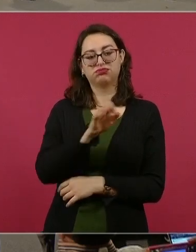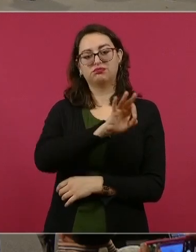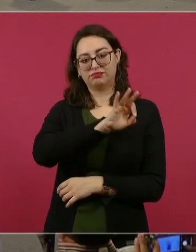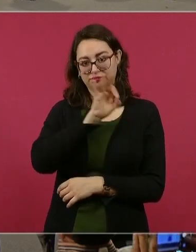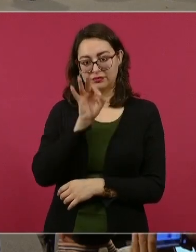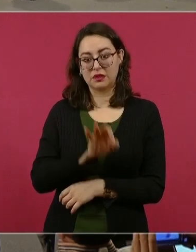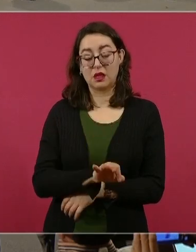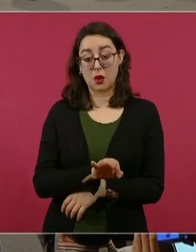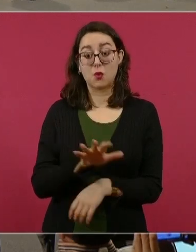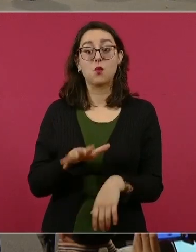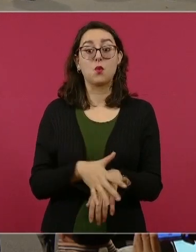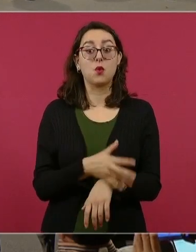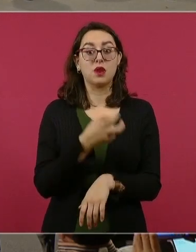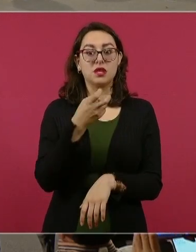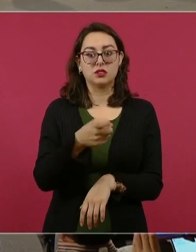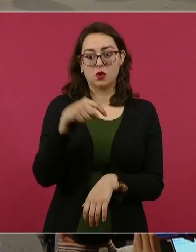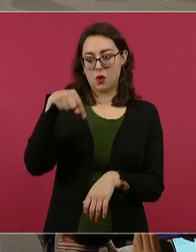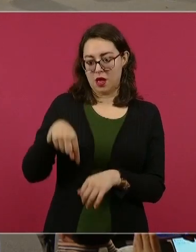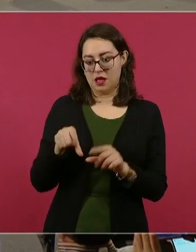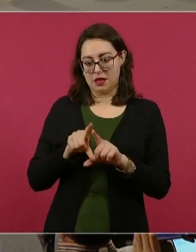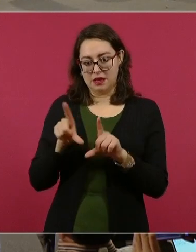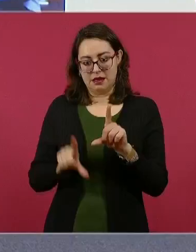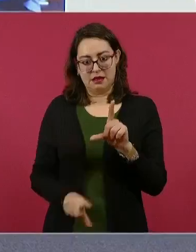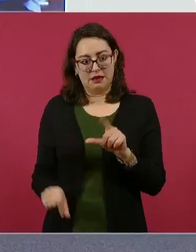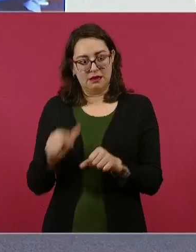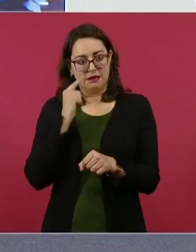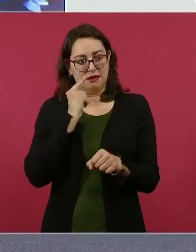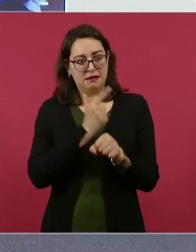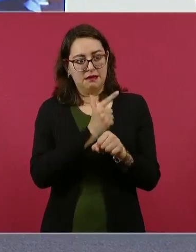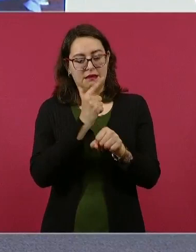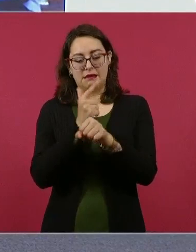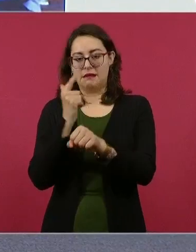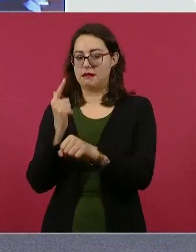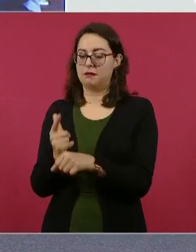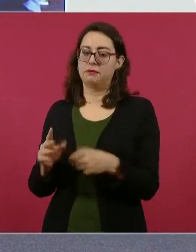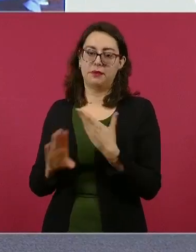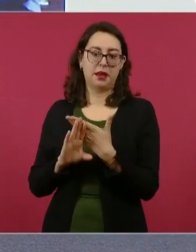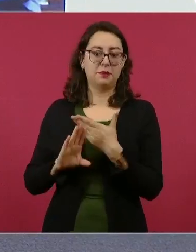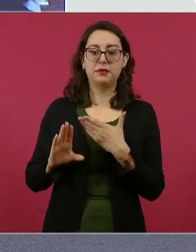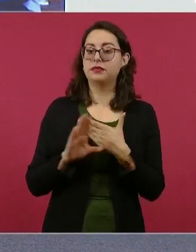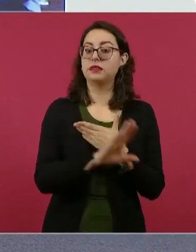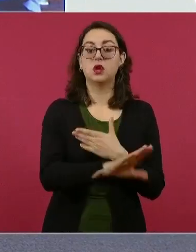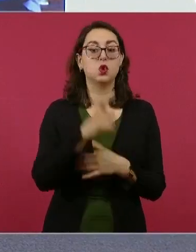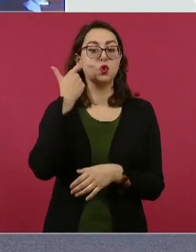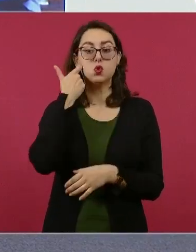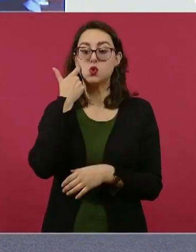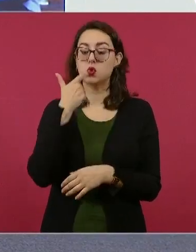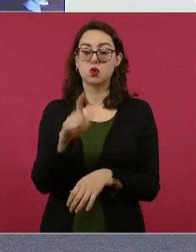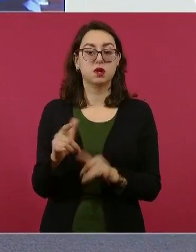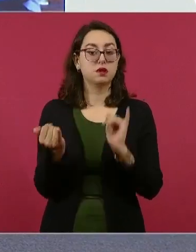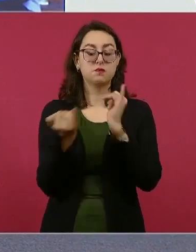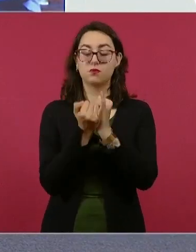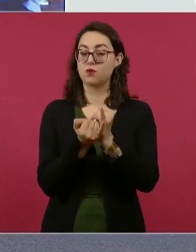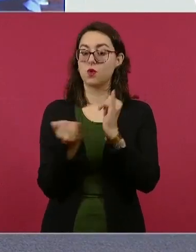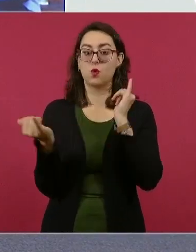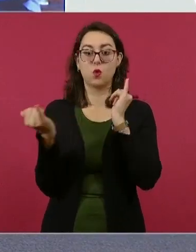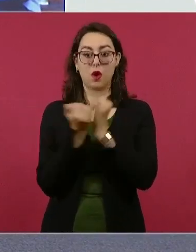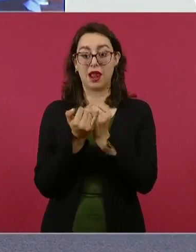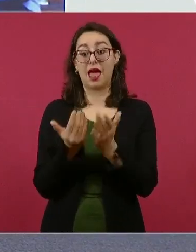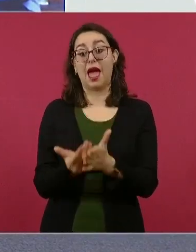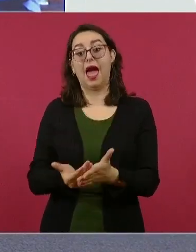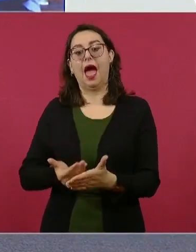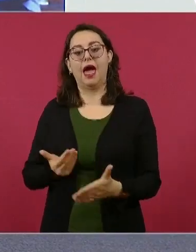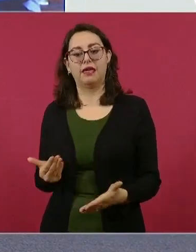la Estrategia Nacional de Prevención de Adicciones y todos los esfuerzos que estamos haciendo están encaminados a